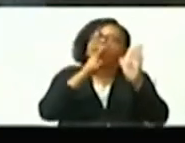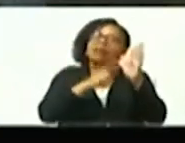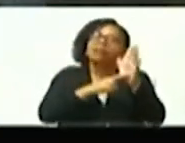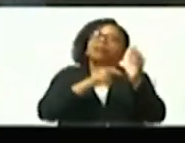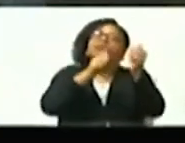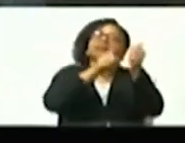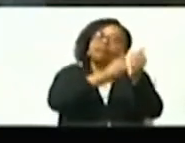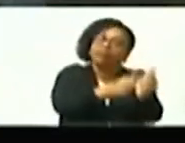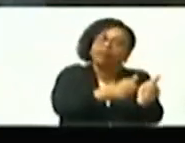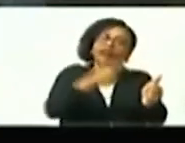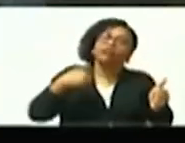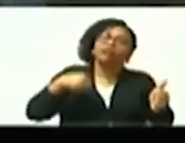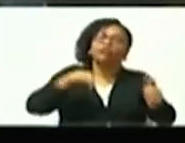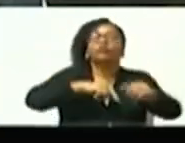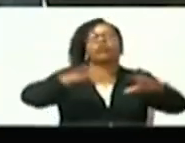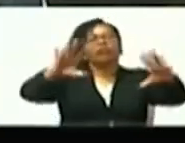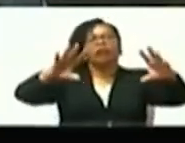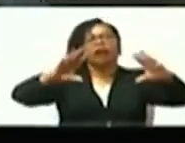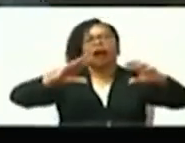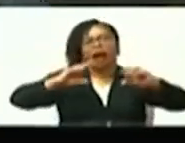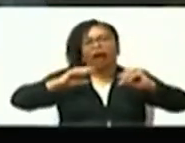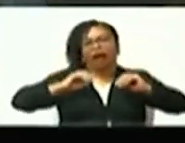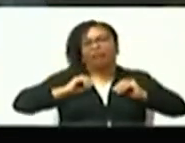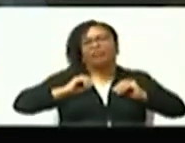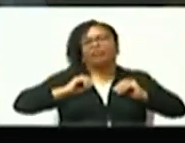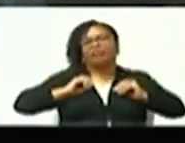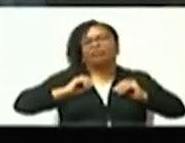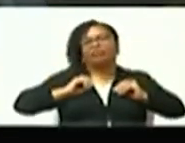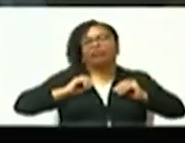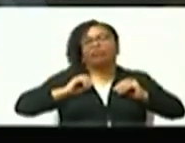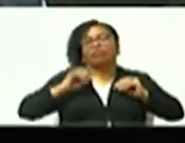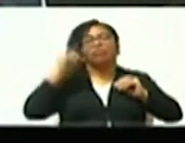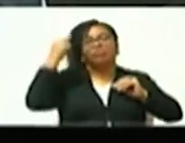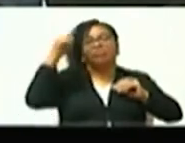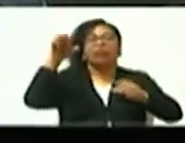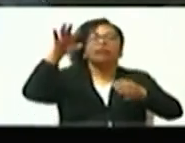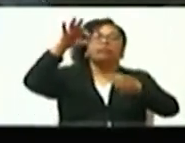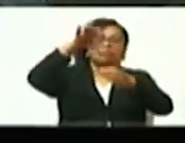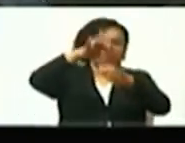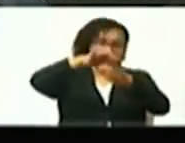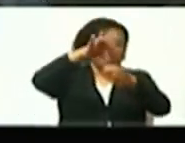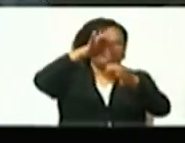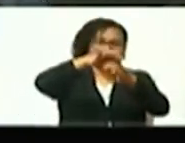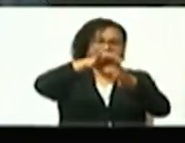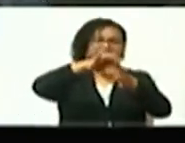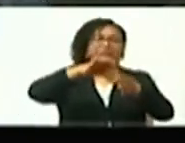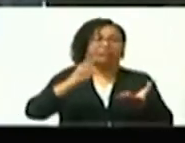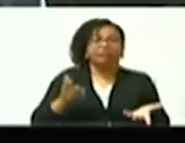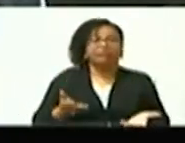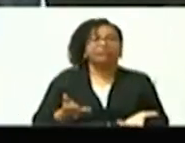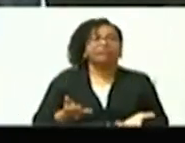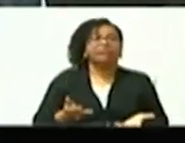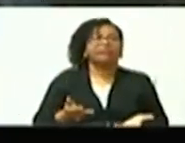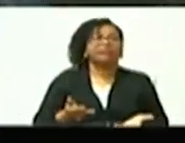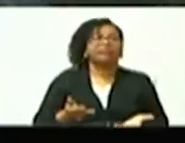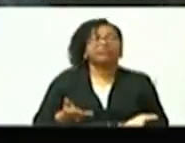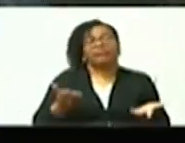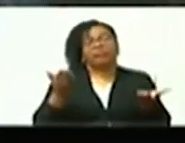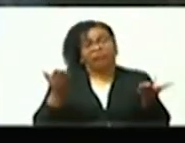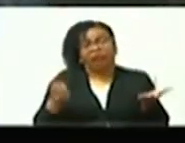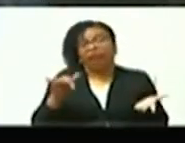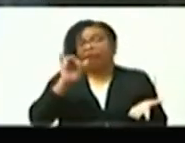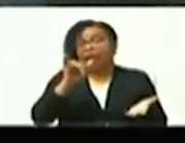hemos aceptado llevar a cabo esta votación. Con relación al préstamo, reiterar la que ha sido la posición